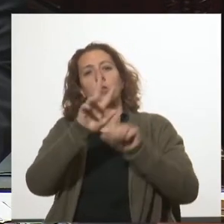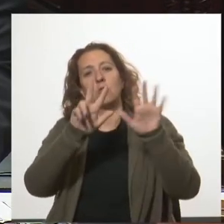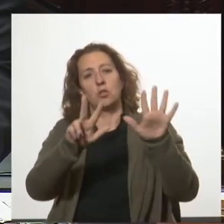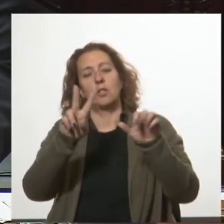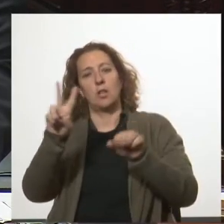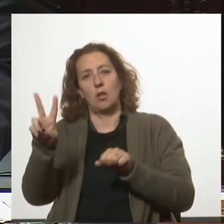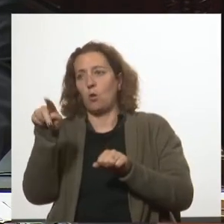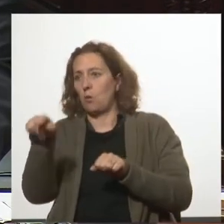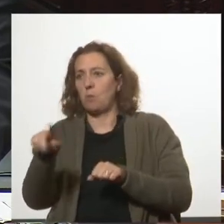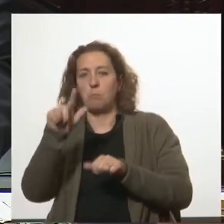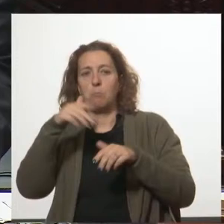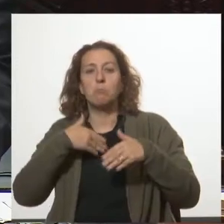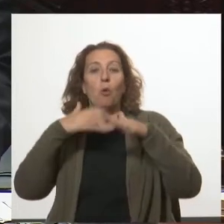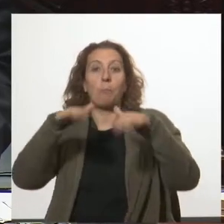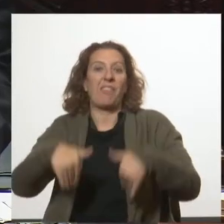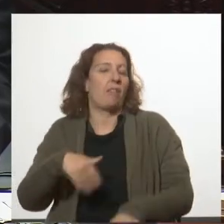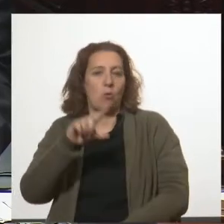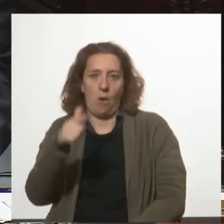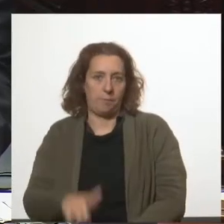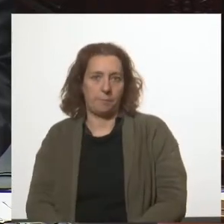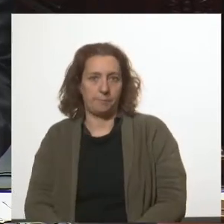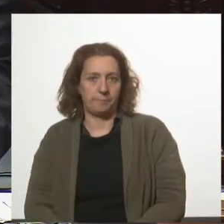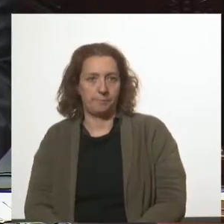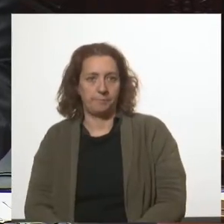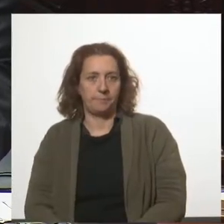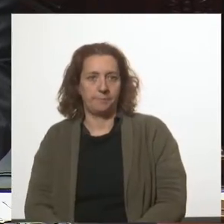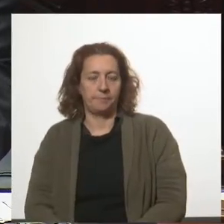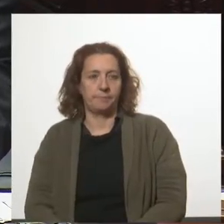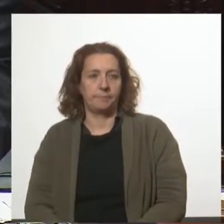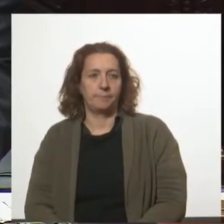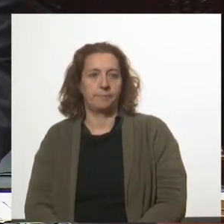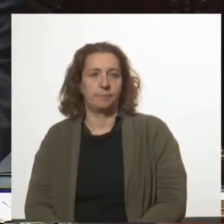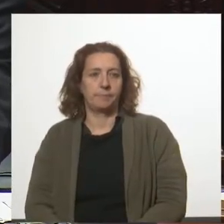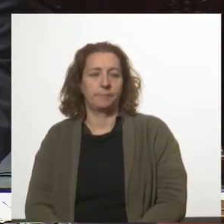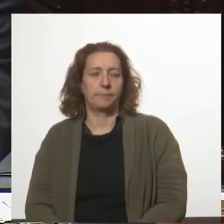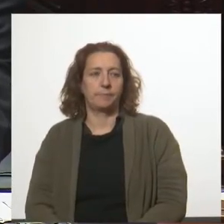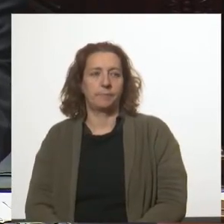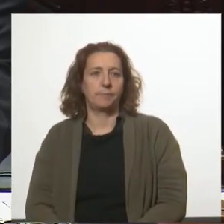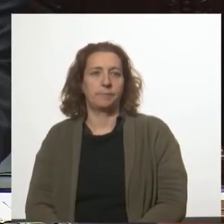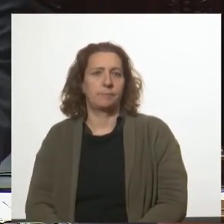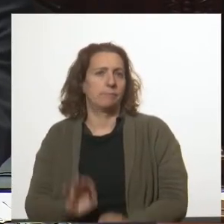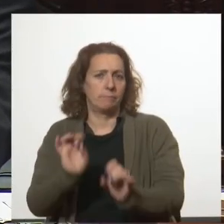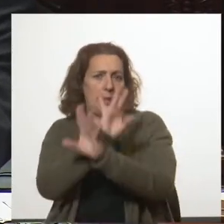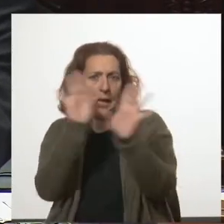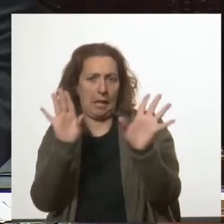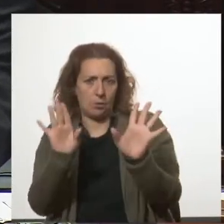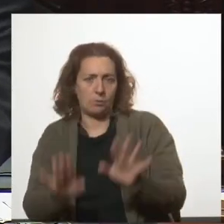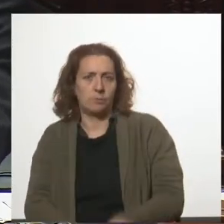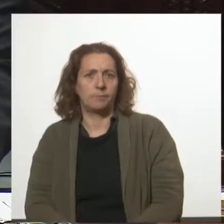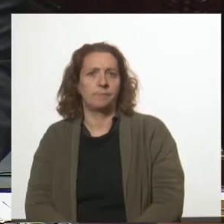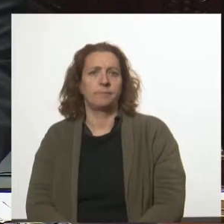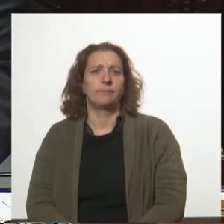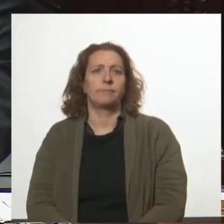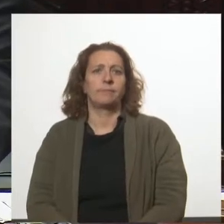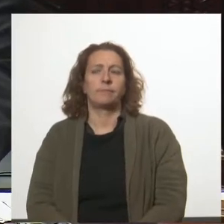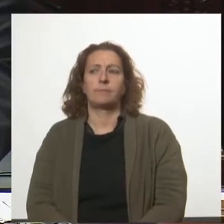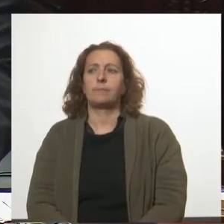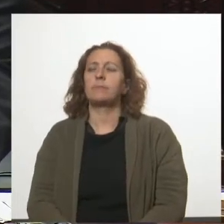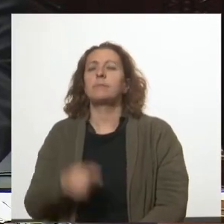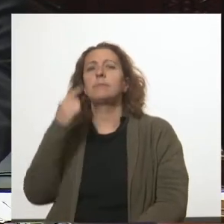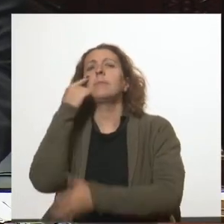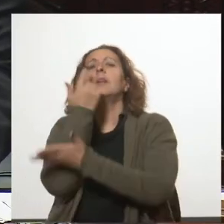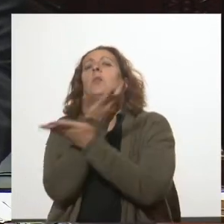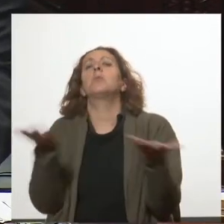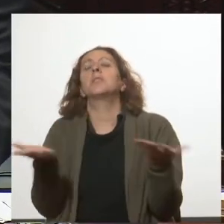tiene la propiedad no tiene la propiedad gráfico y nos muestran los gráficos que dicen